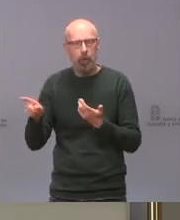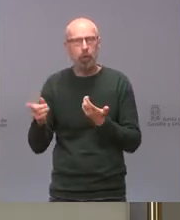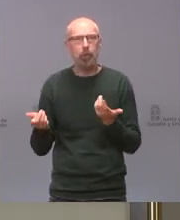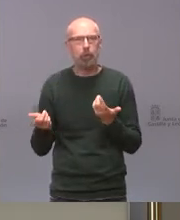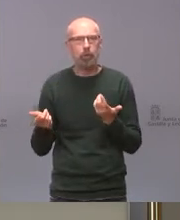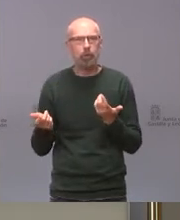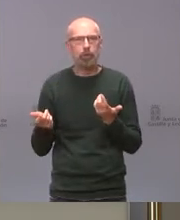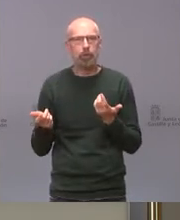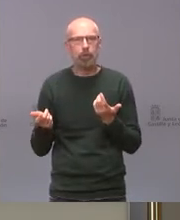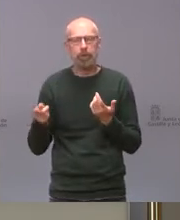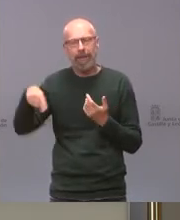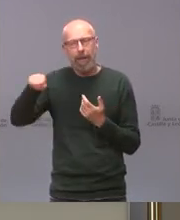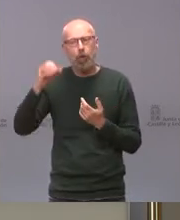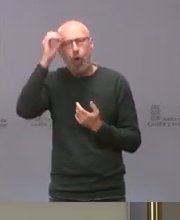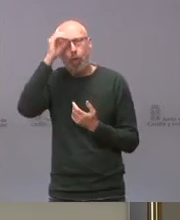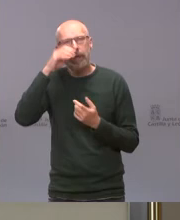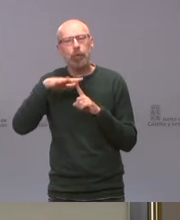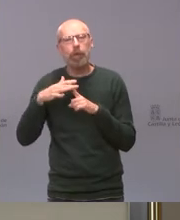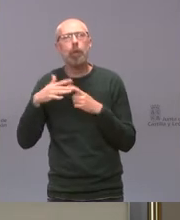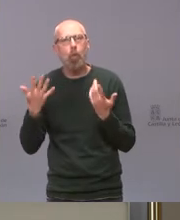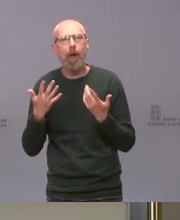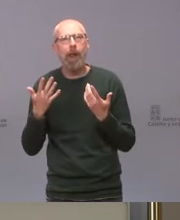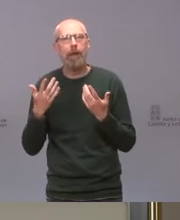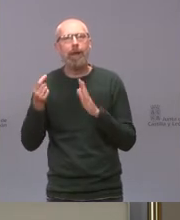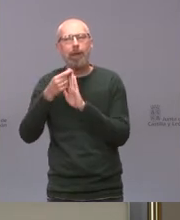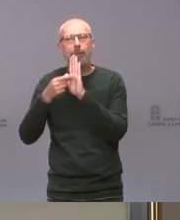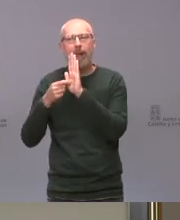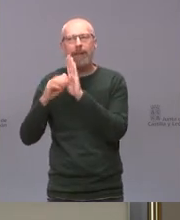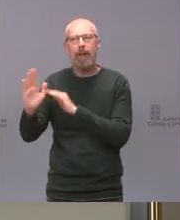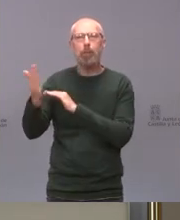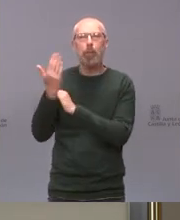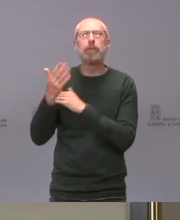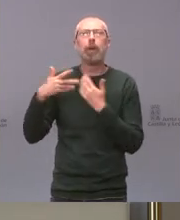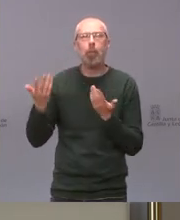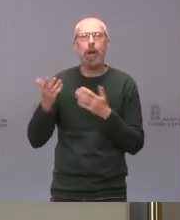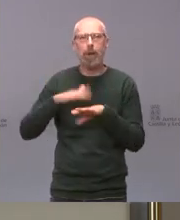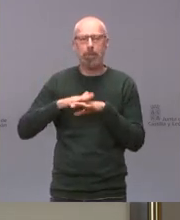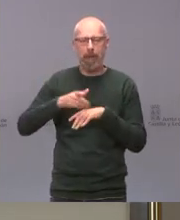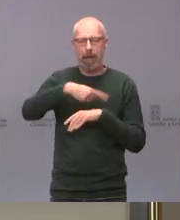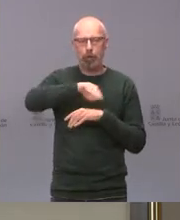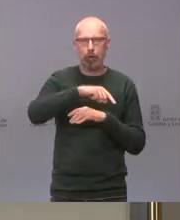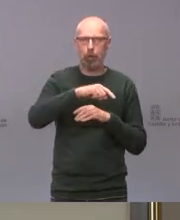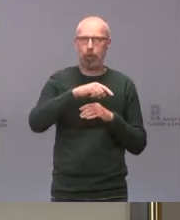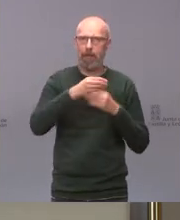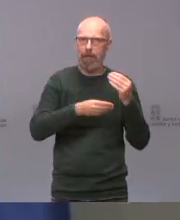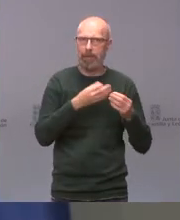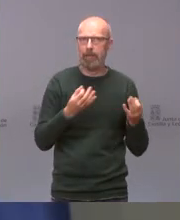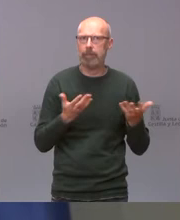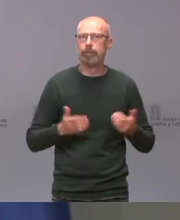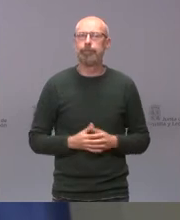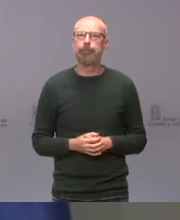de la situación y qué medidas están planteando para tener un plan B, entre comillas, en la comunidad si subiera la incidencia? Gracias. Bueno,